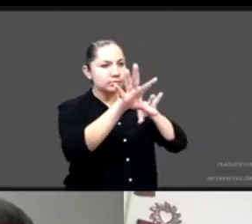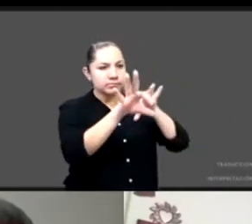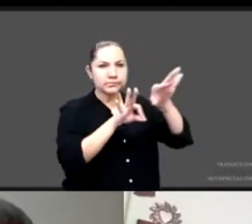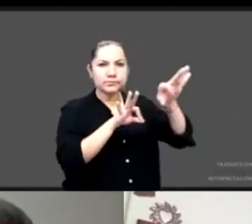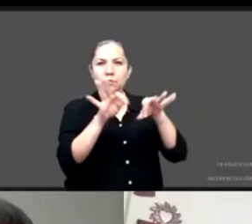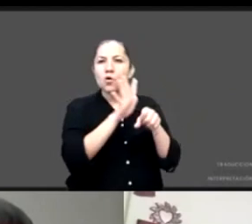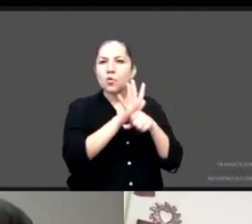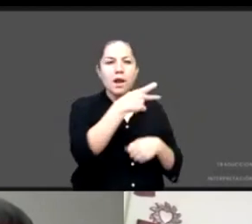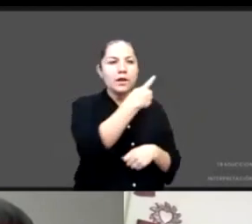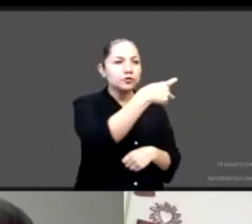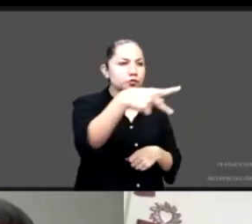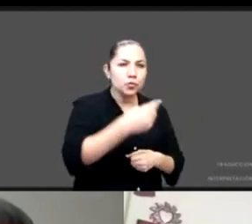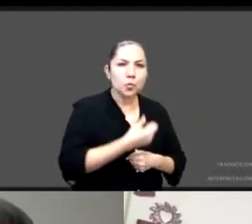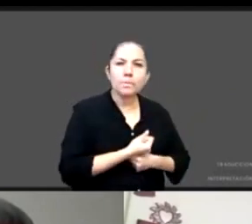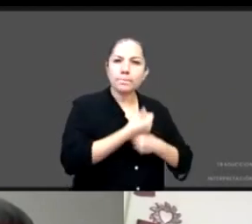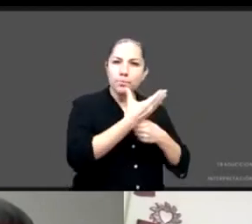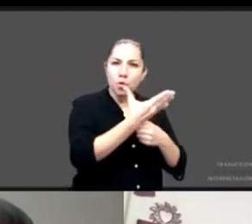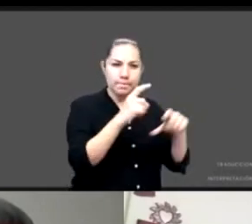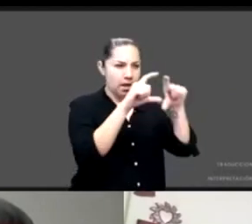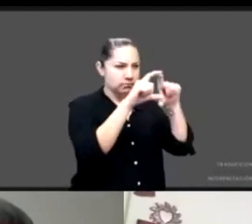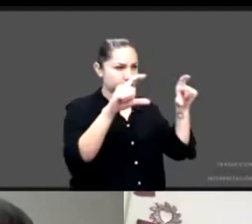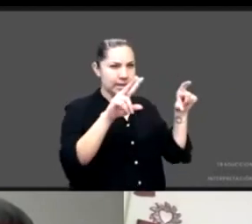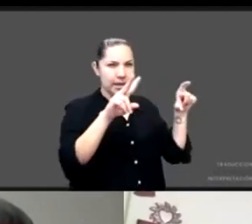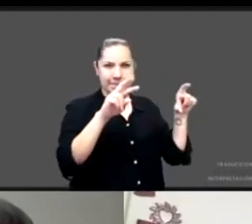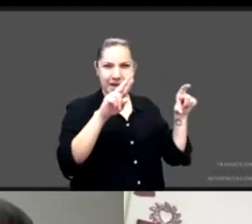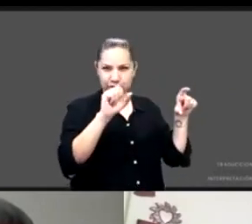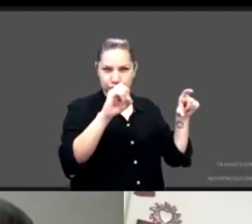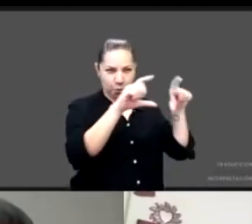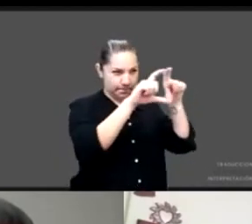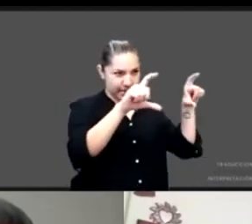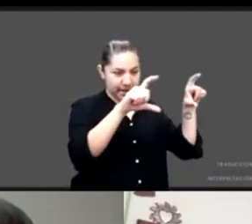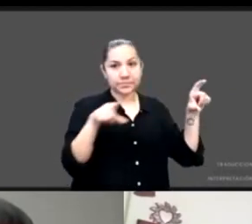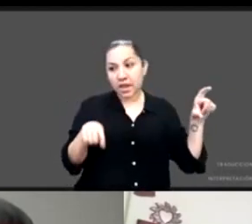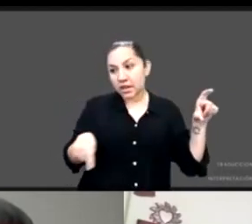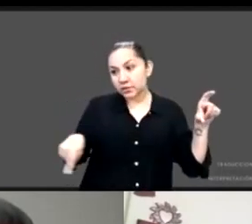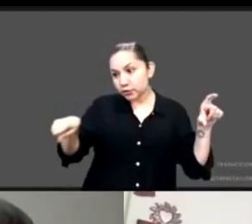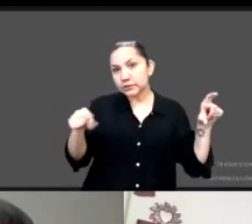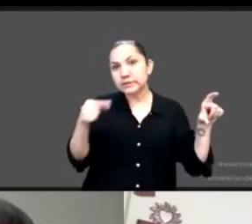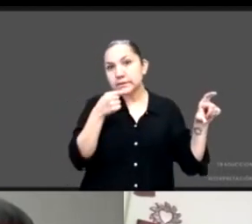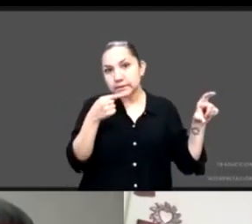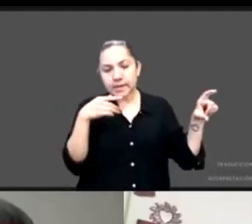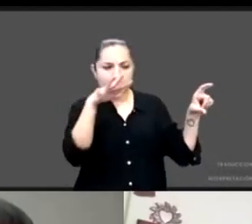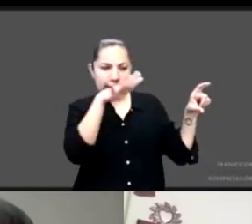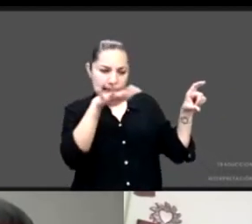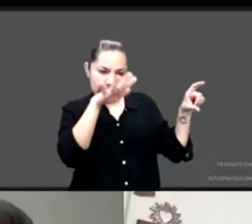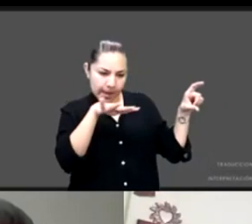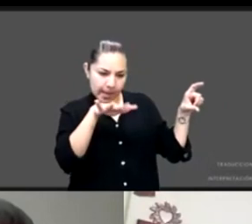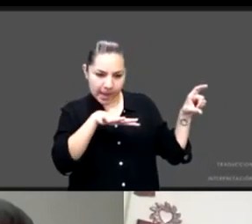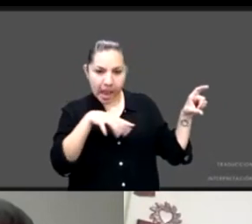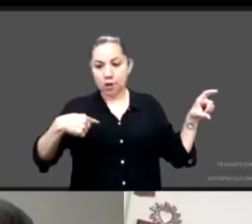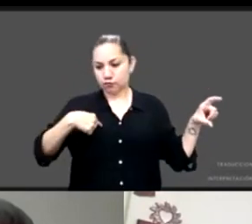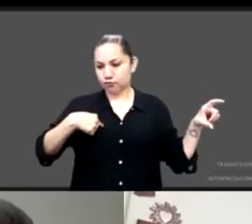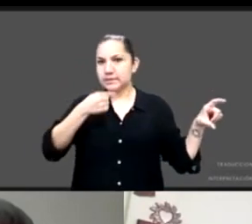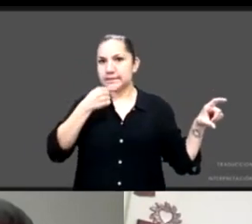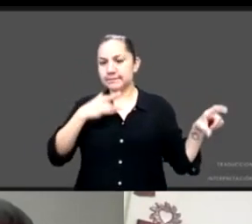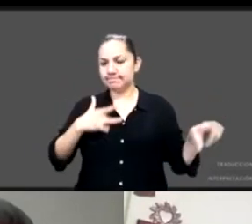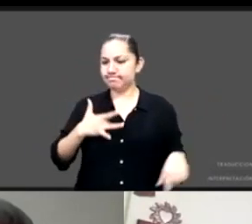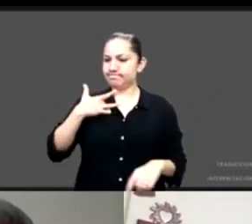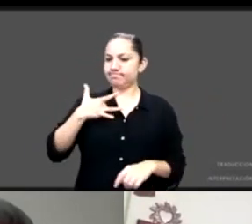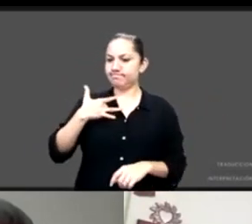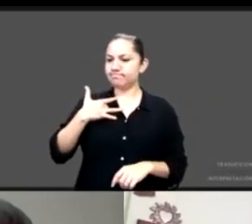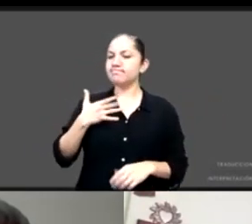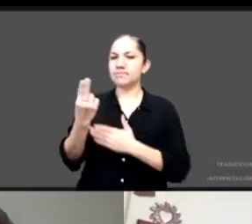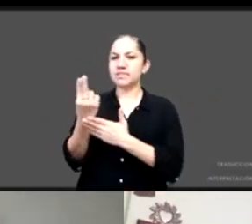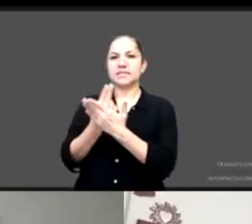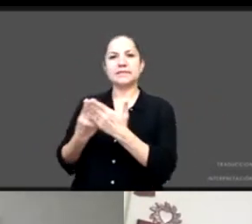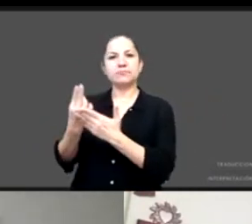las infancias, y ellos realizaban las ilustraciones a partir de esos versos. Sin duda hay que reconocer que hay